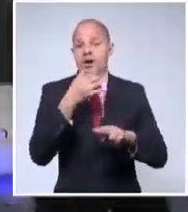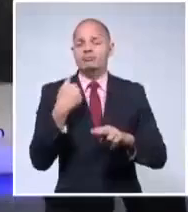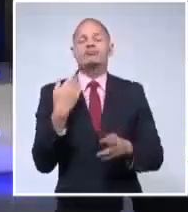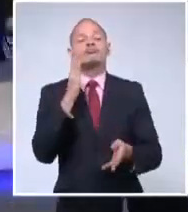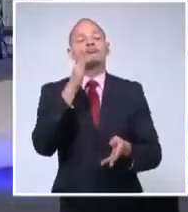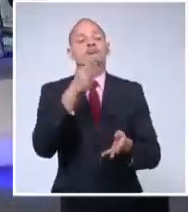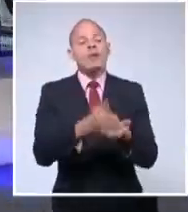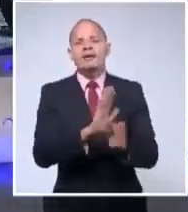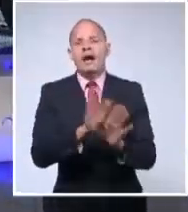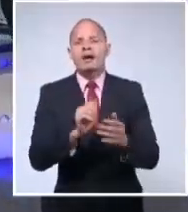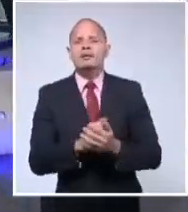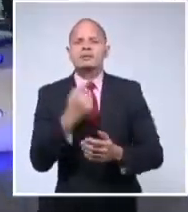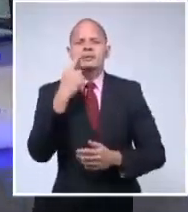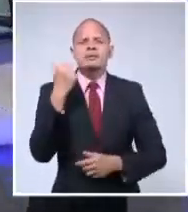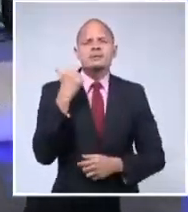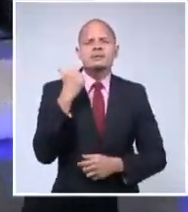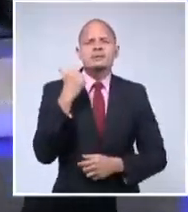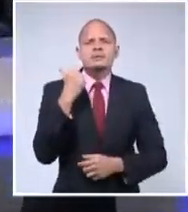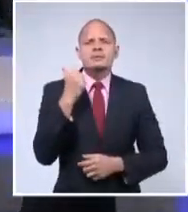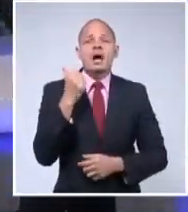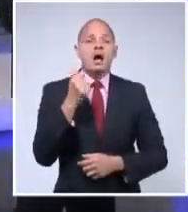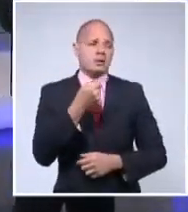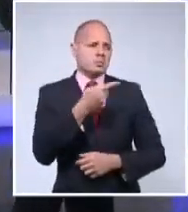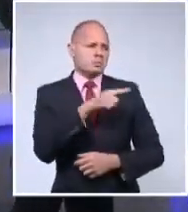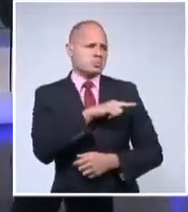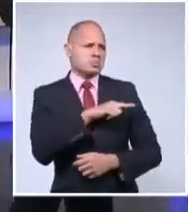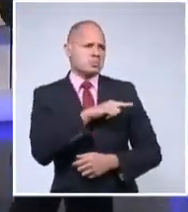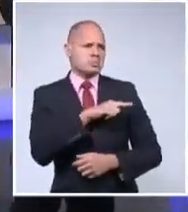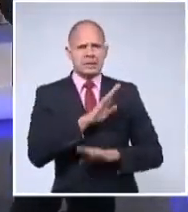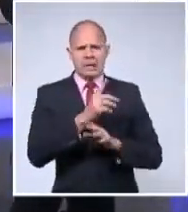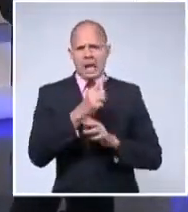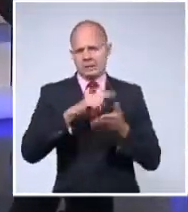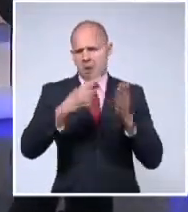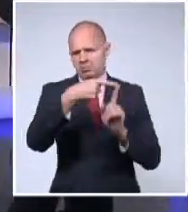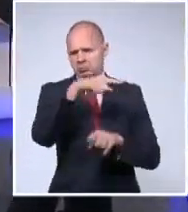lugar hace algunas jornadas, hace algunos días.